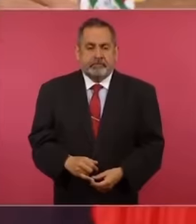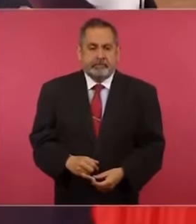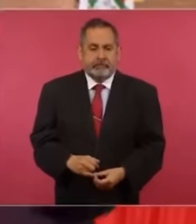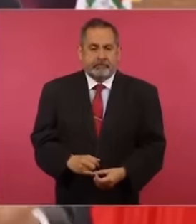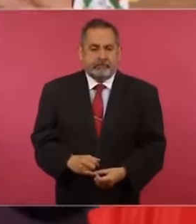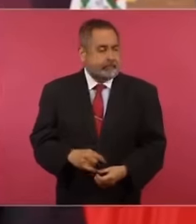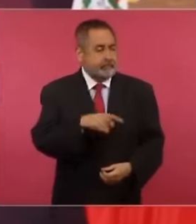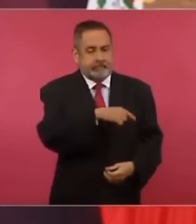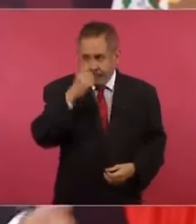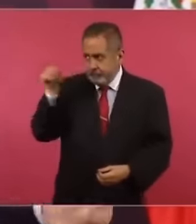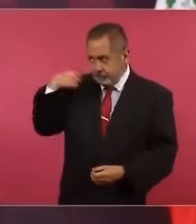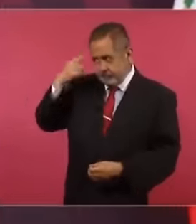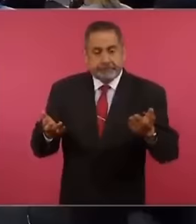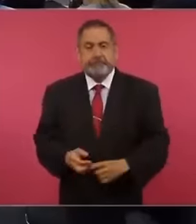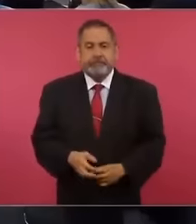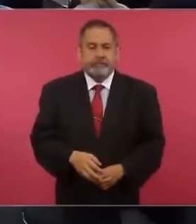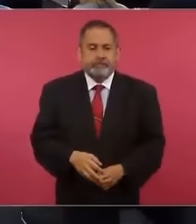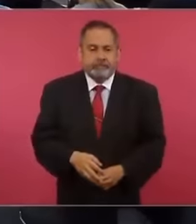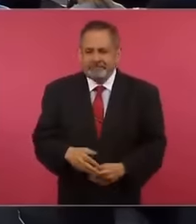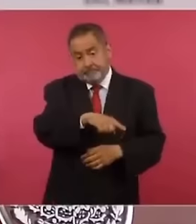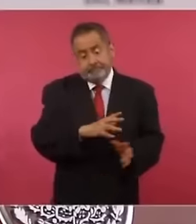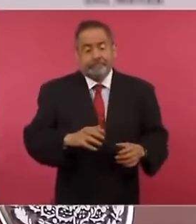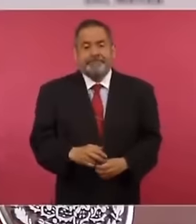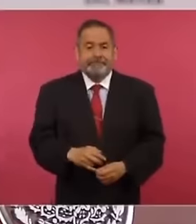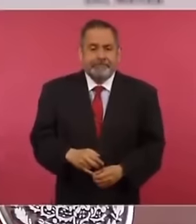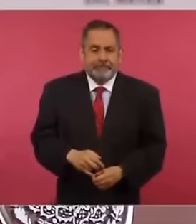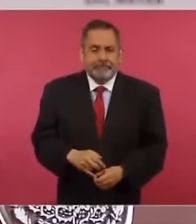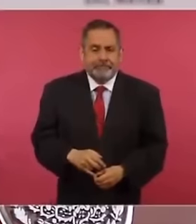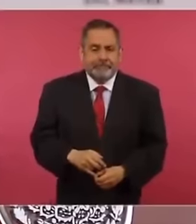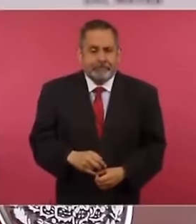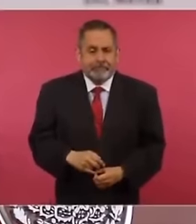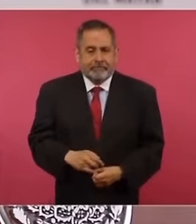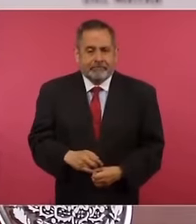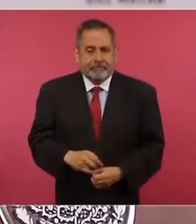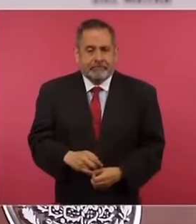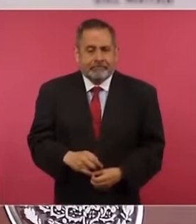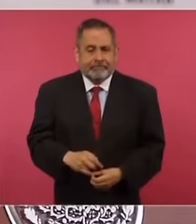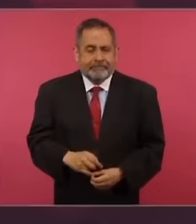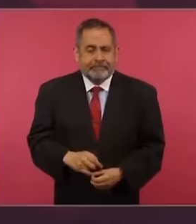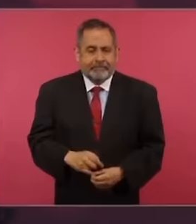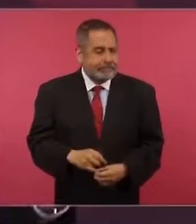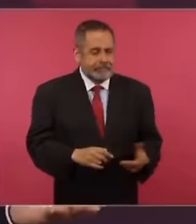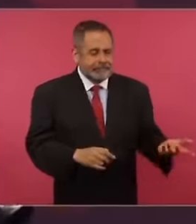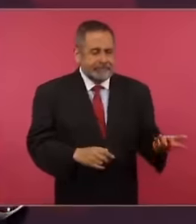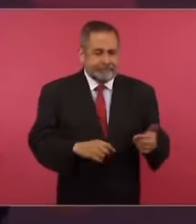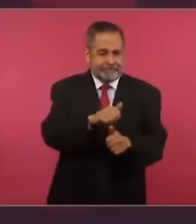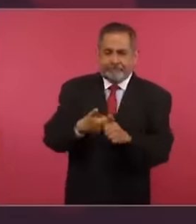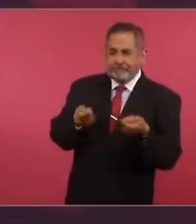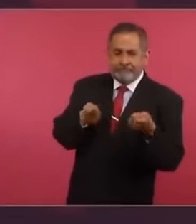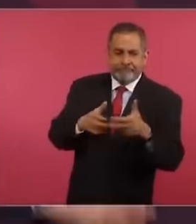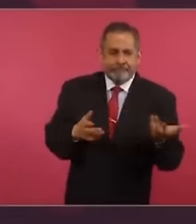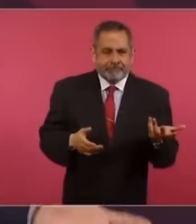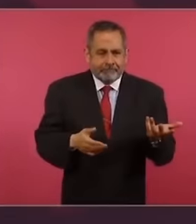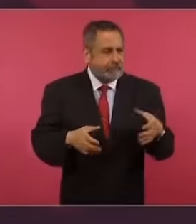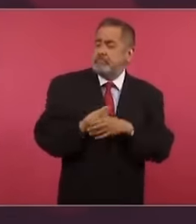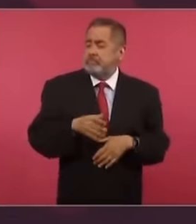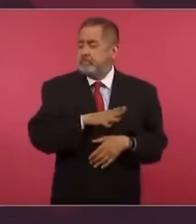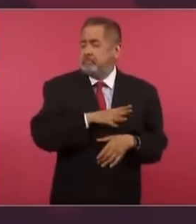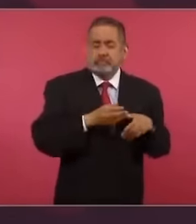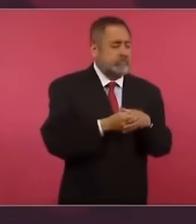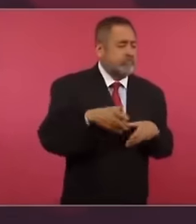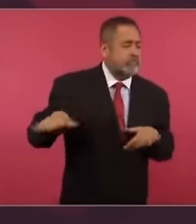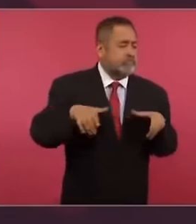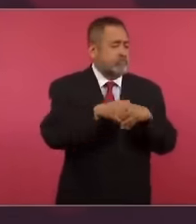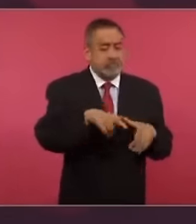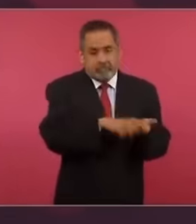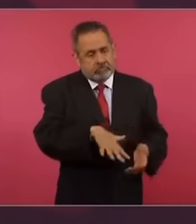porque traen las diferencias con nosotros. Están muy molestos, porque ¿quién los manda a ser tan clasistas y tan